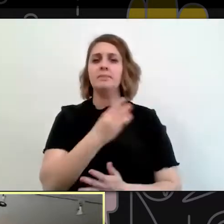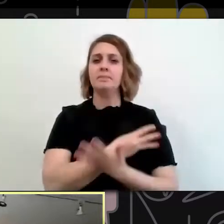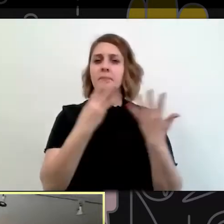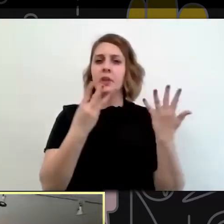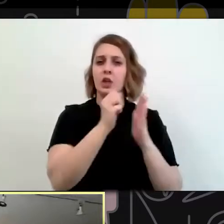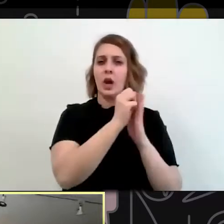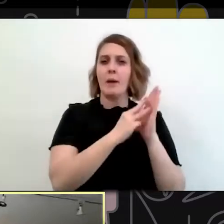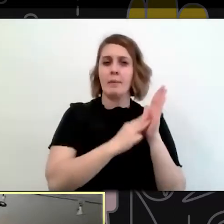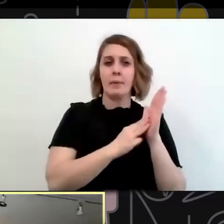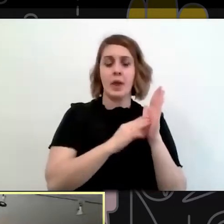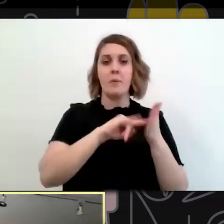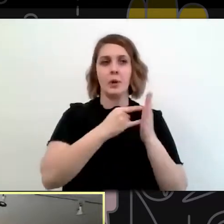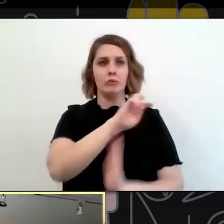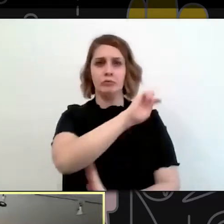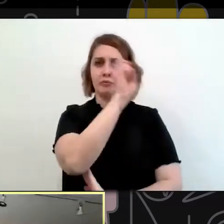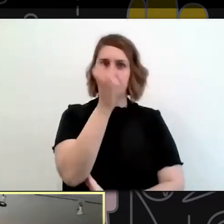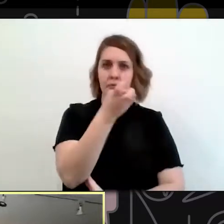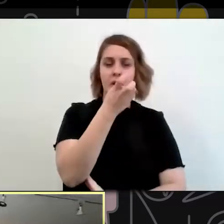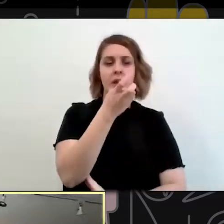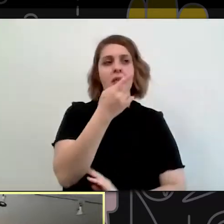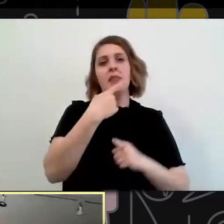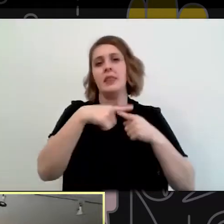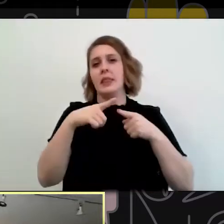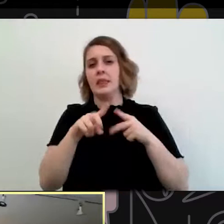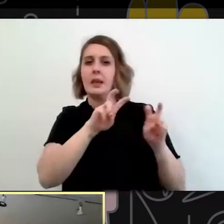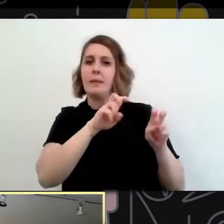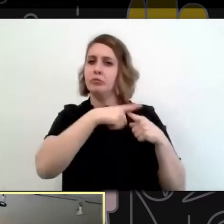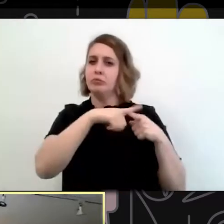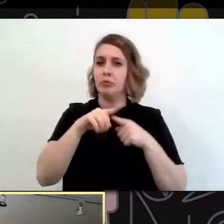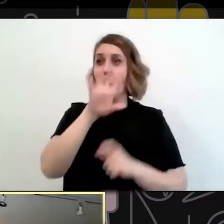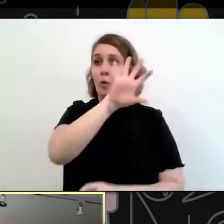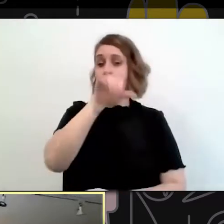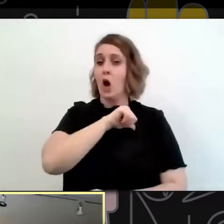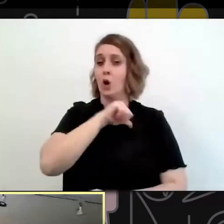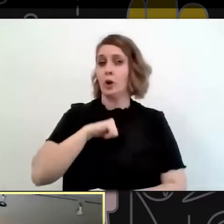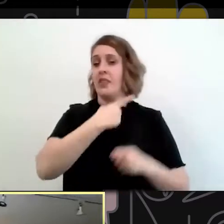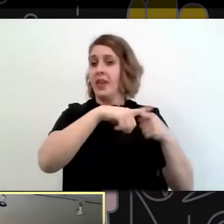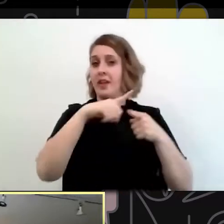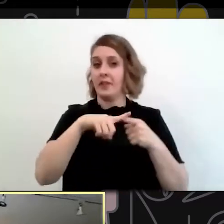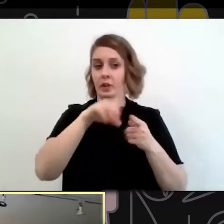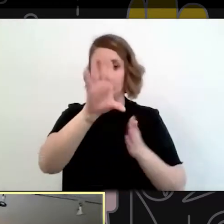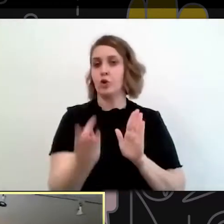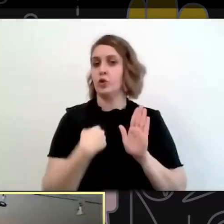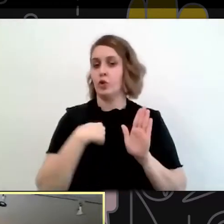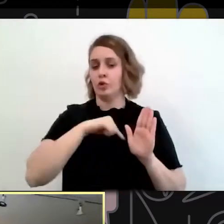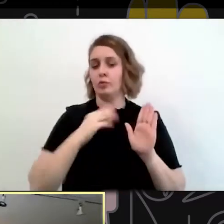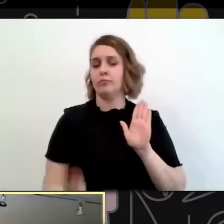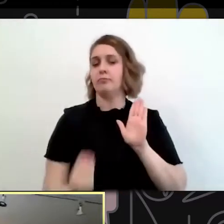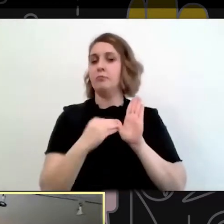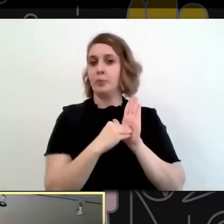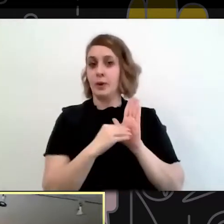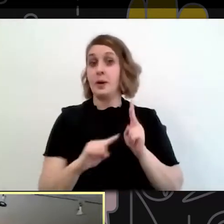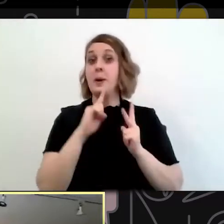de distintos proyectos y de diferente alcance en distintas comunidades autónomas y una